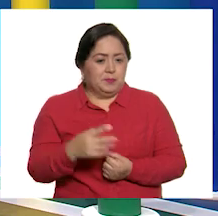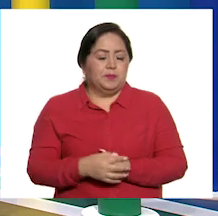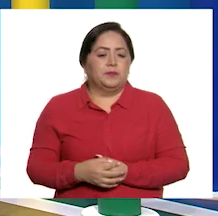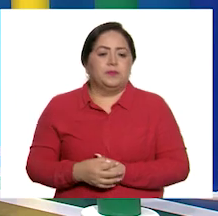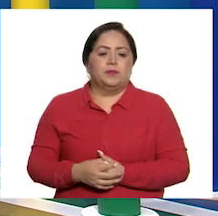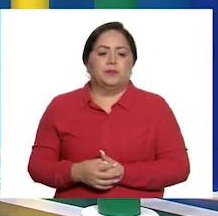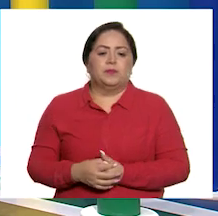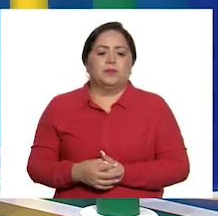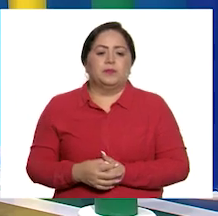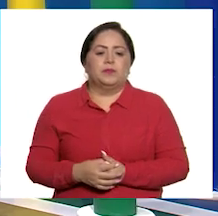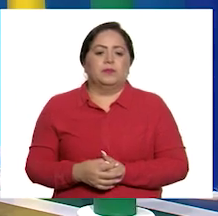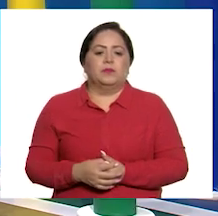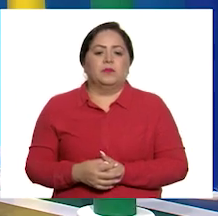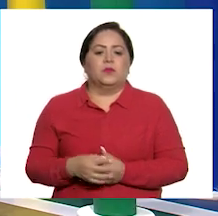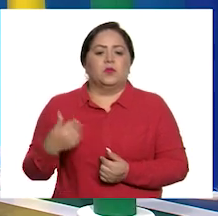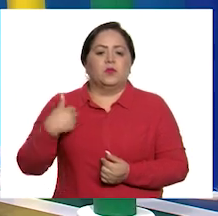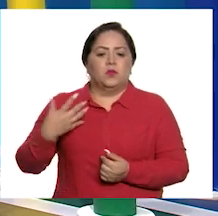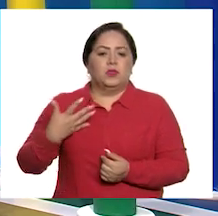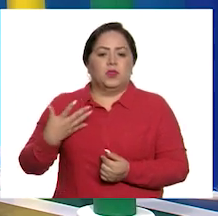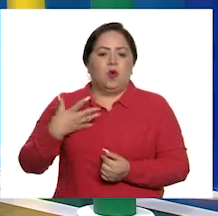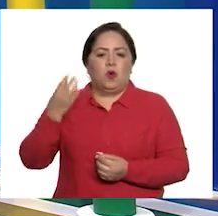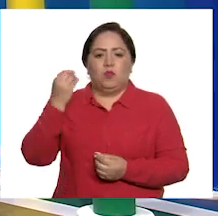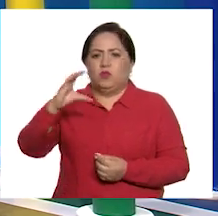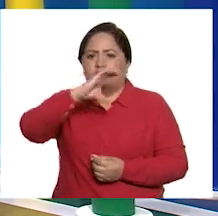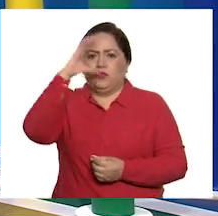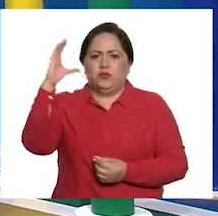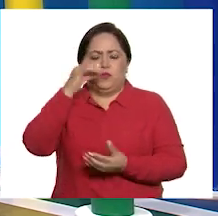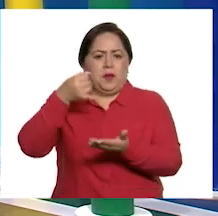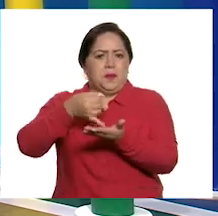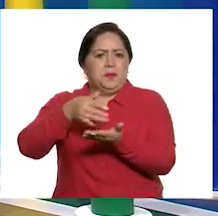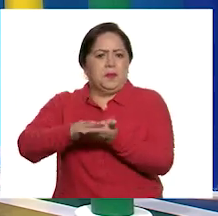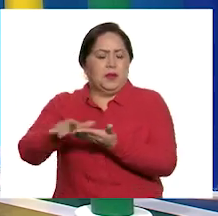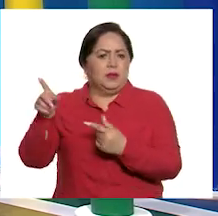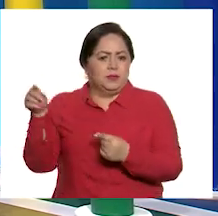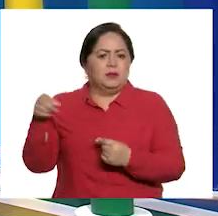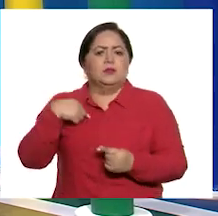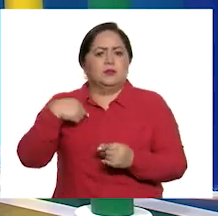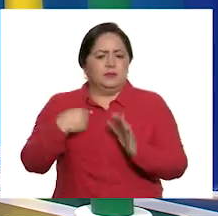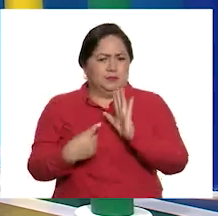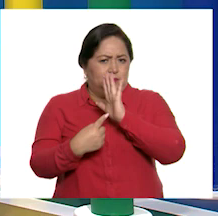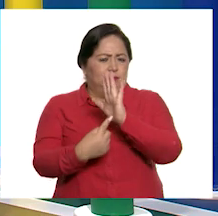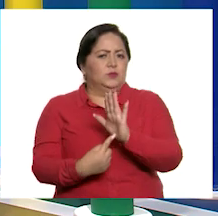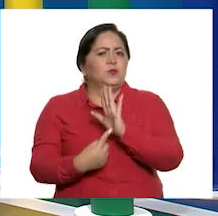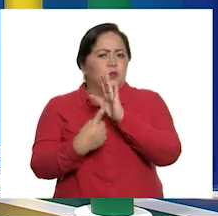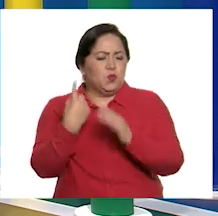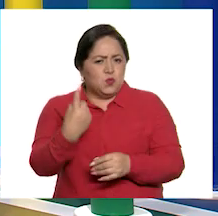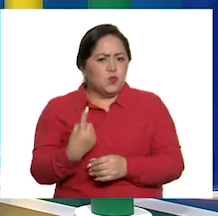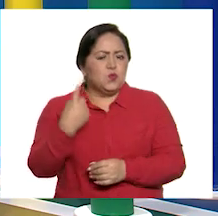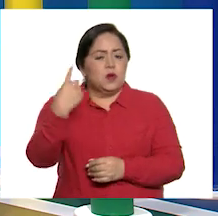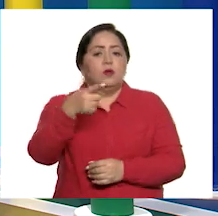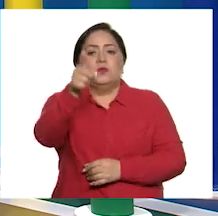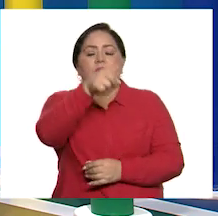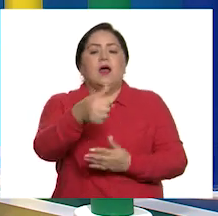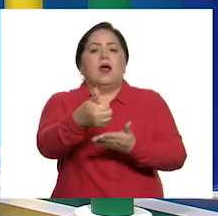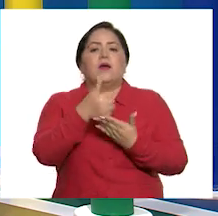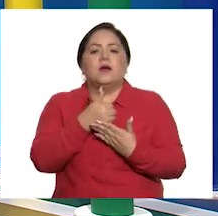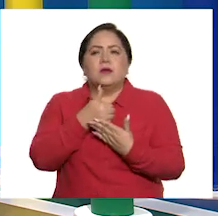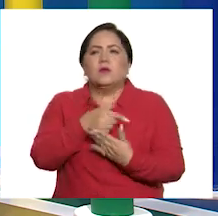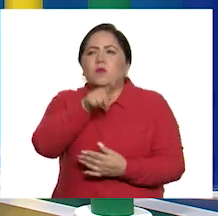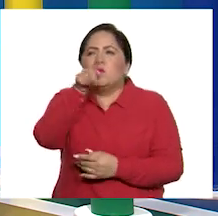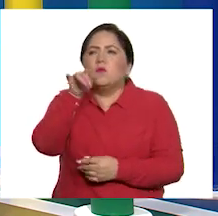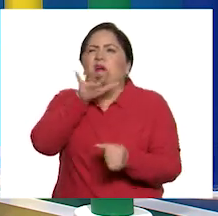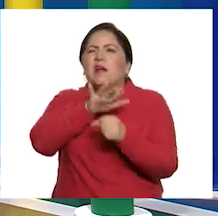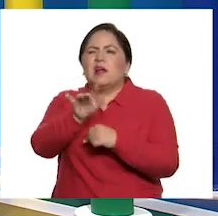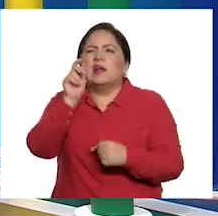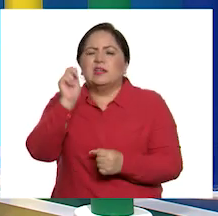aquí tengo varias imágenes impresas que les mostraré una a una. Ustedes me ayudarán a